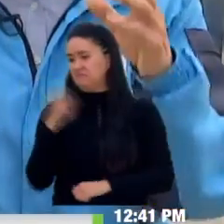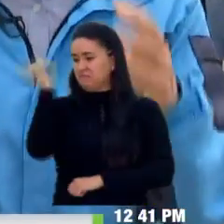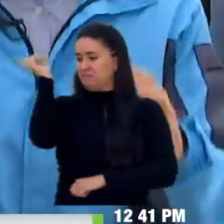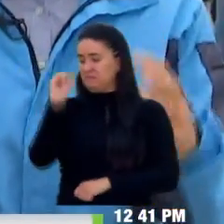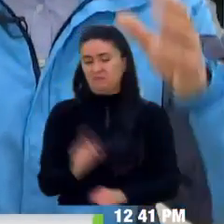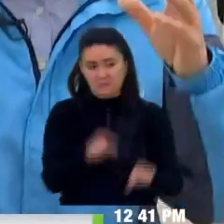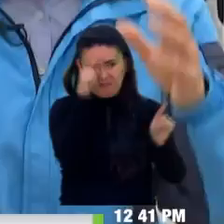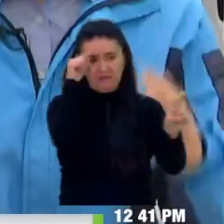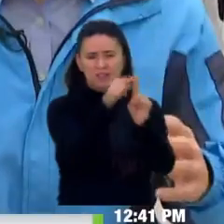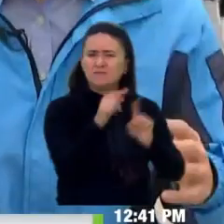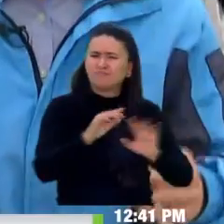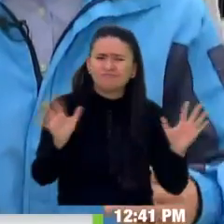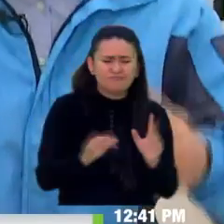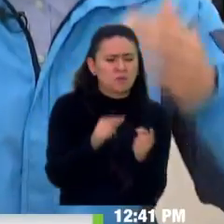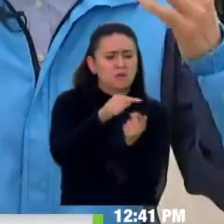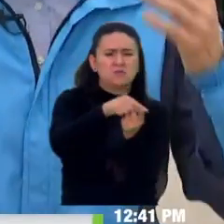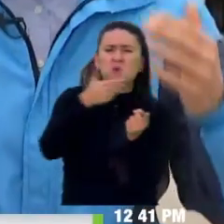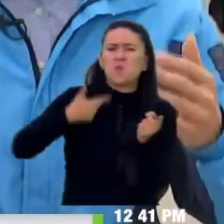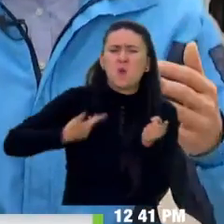Todas las vacunas son buenas.